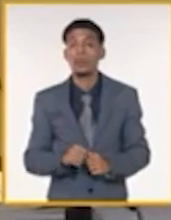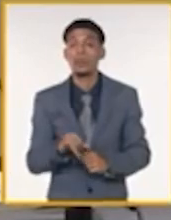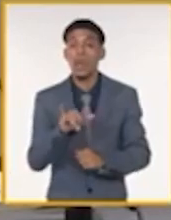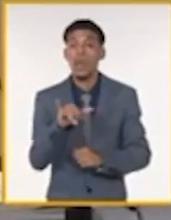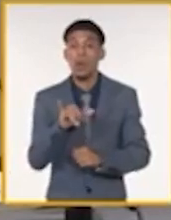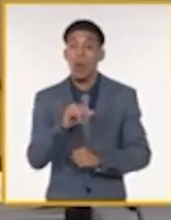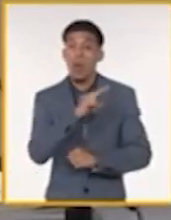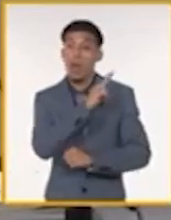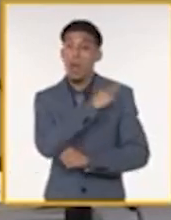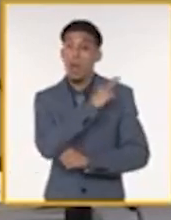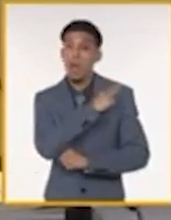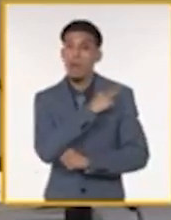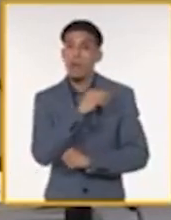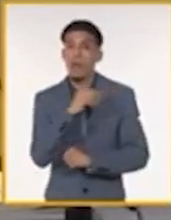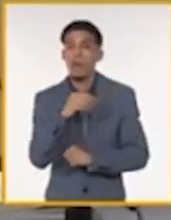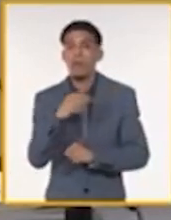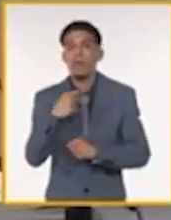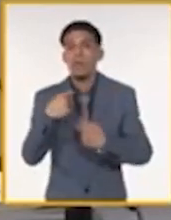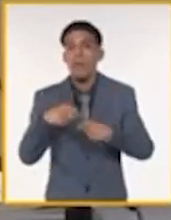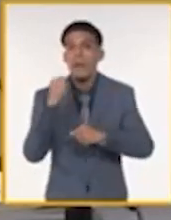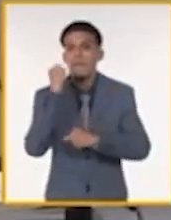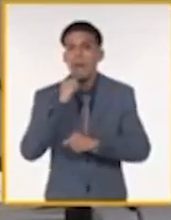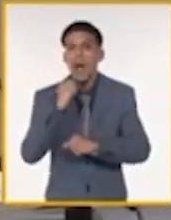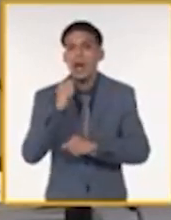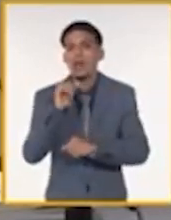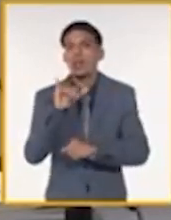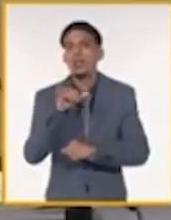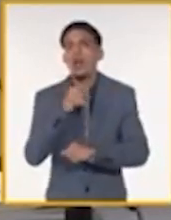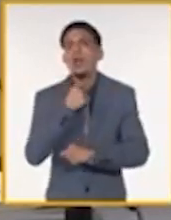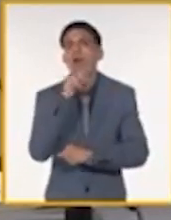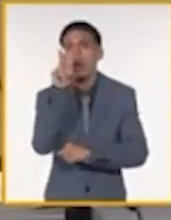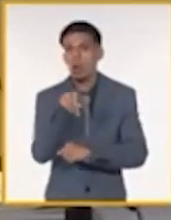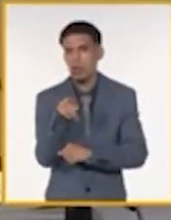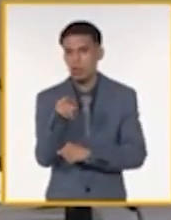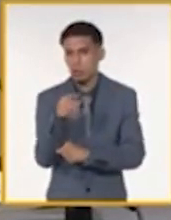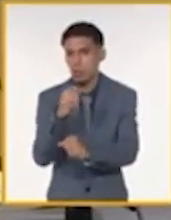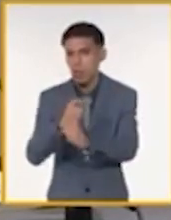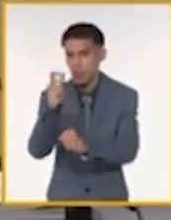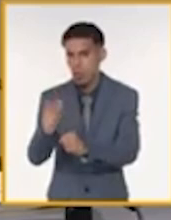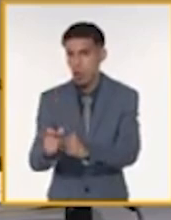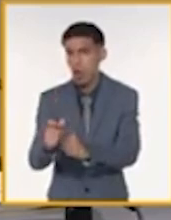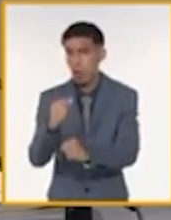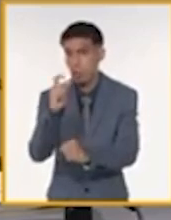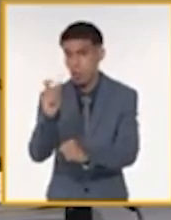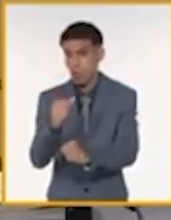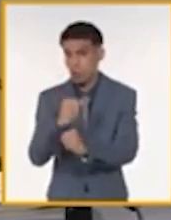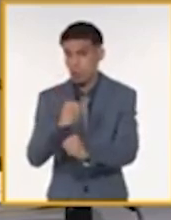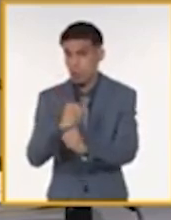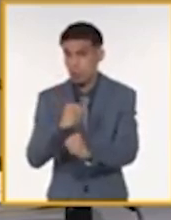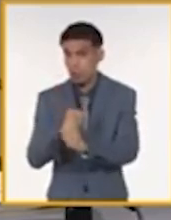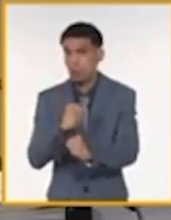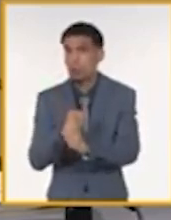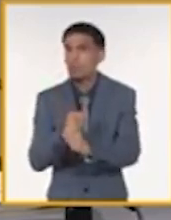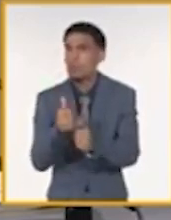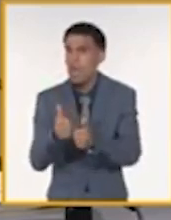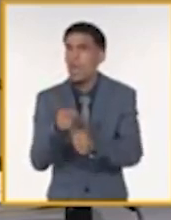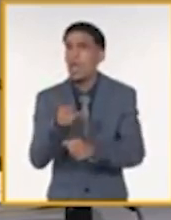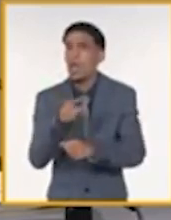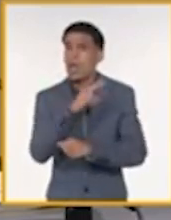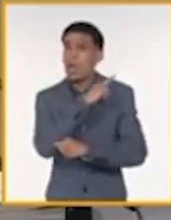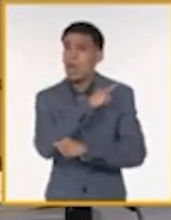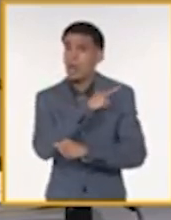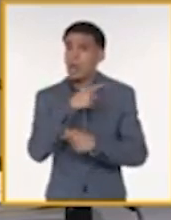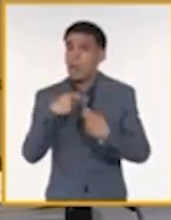mayores obligaciones y tiene responsabilidades también en el cumplimiento de esas obligaciones de su empleado para con la administración tributaria de la seguridad